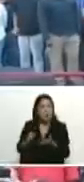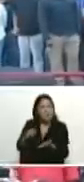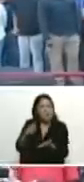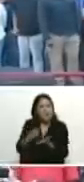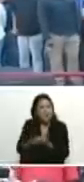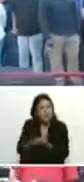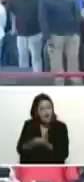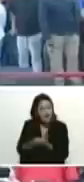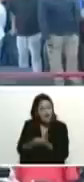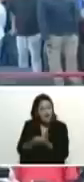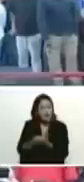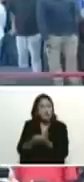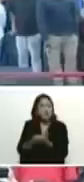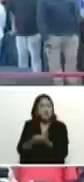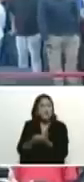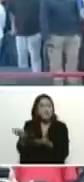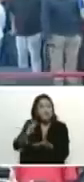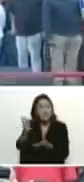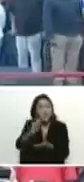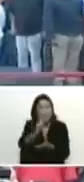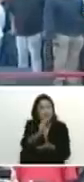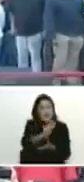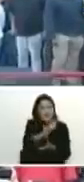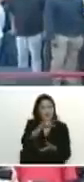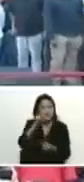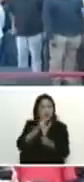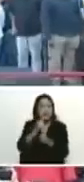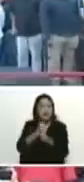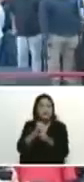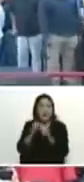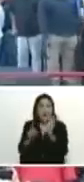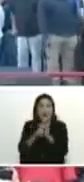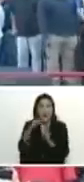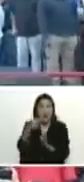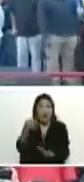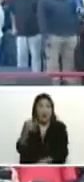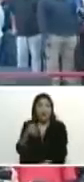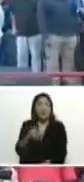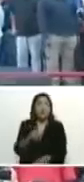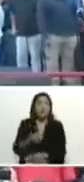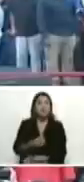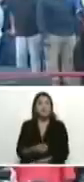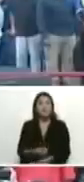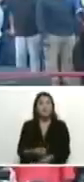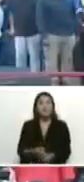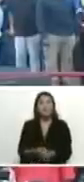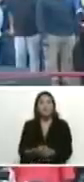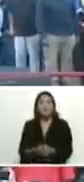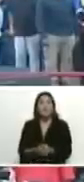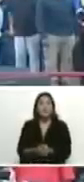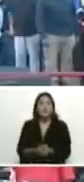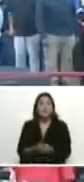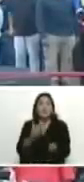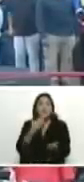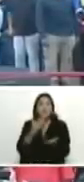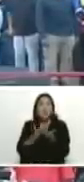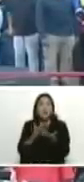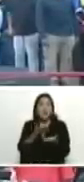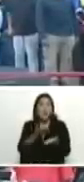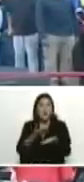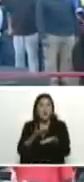legal, lo que ingresa permanentemente a los trabajadores y trabajadoras. Aquí me hacen una propuesta,